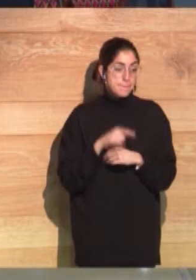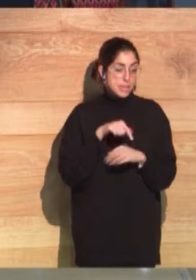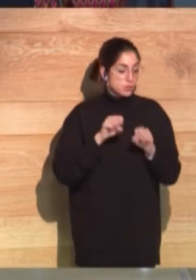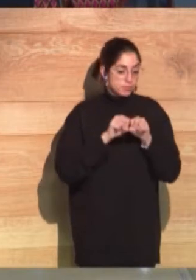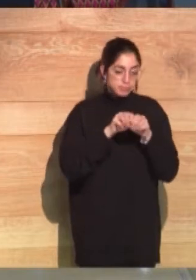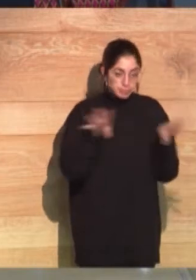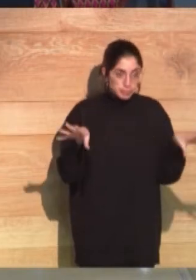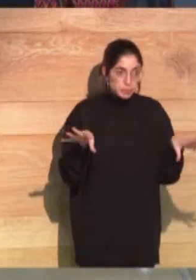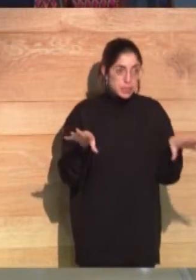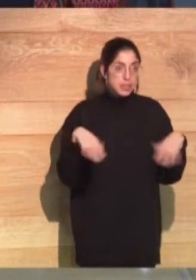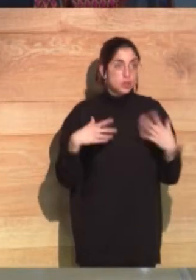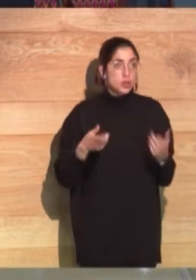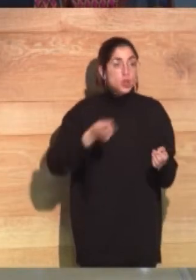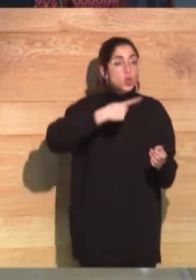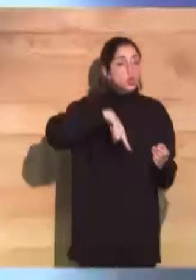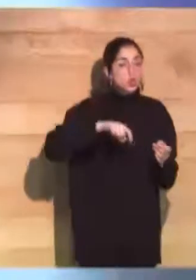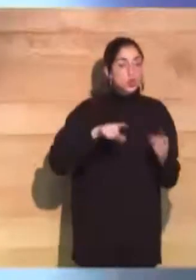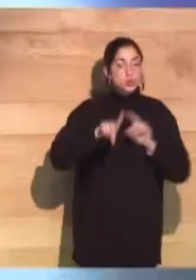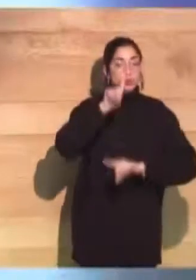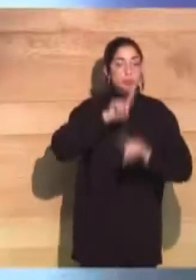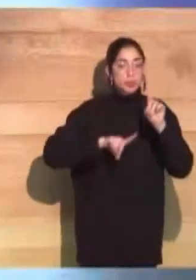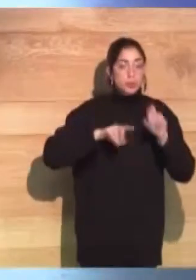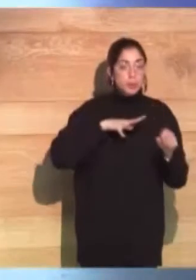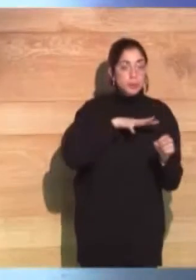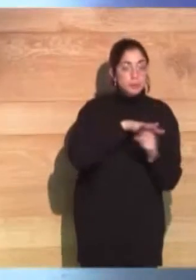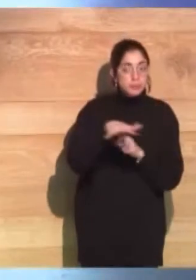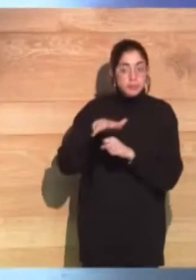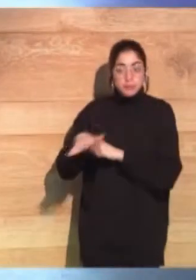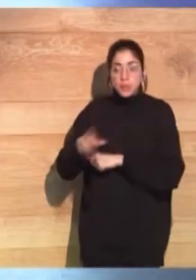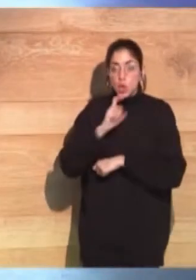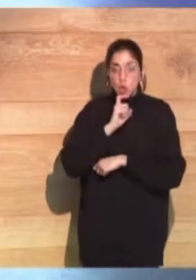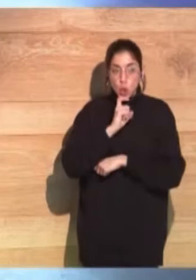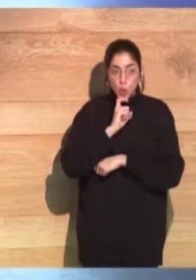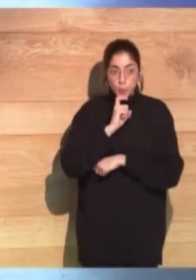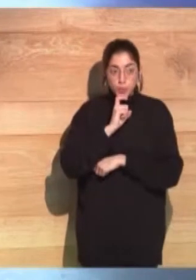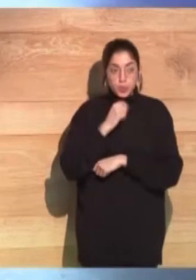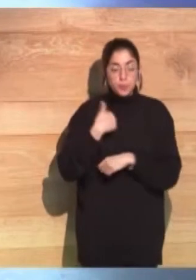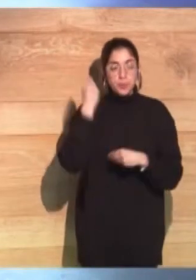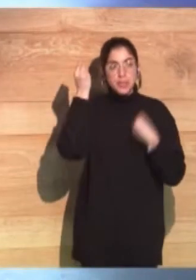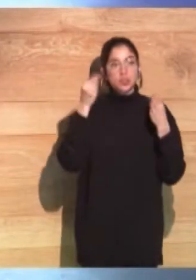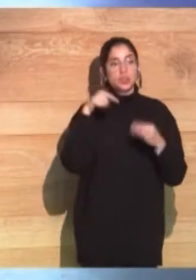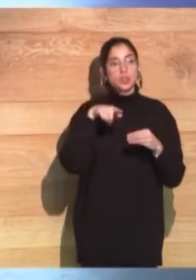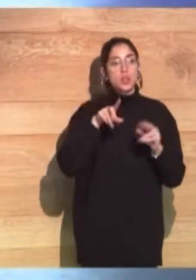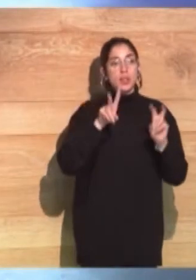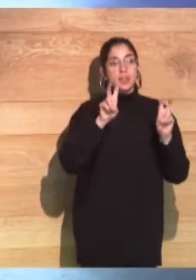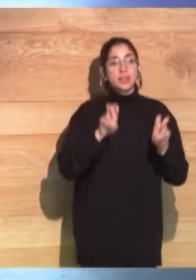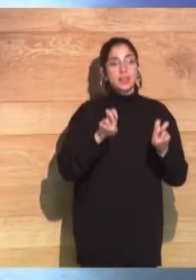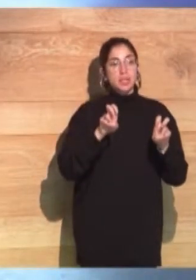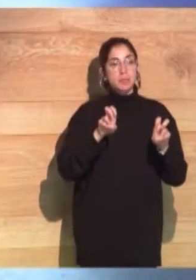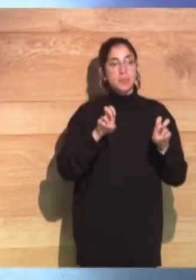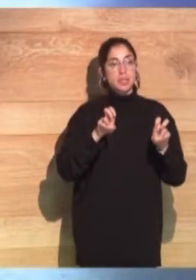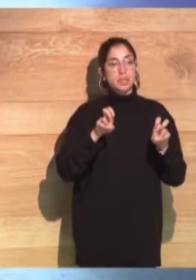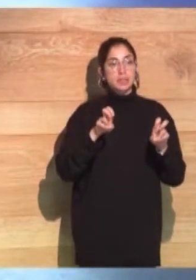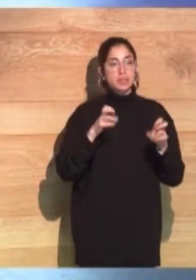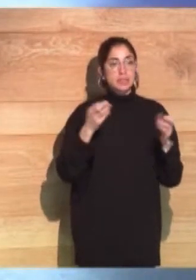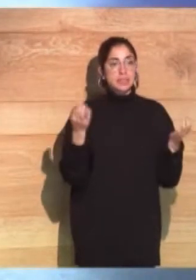¿Y cómo abordamos este problema? Creo que es una cuestión que tienen que